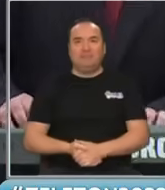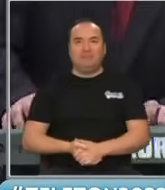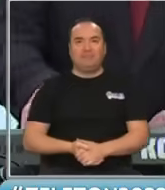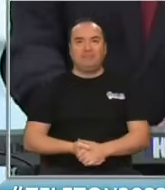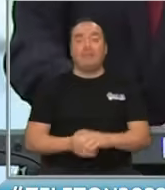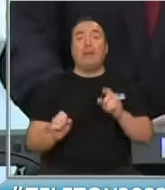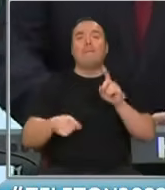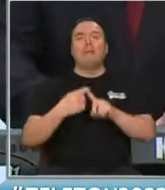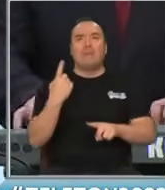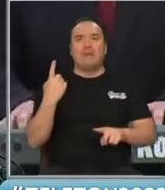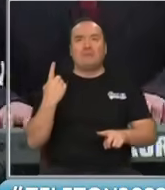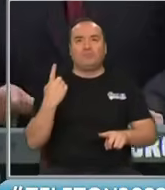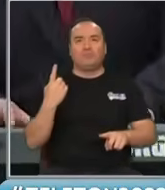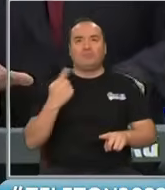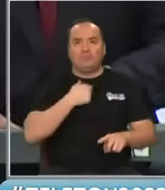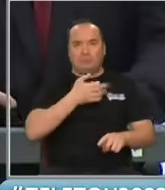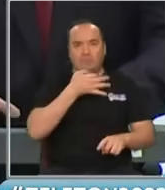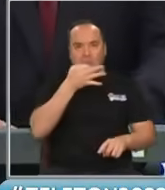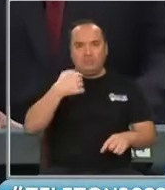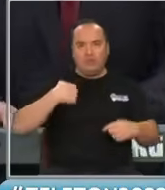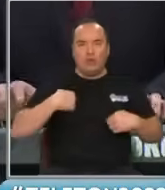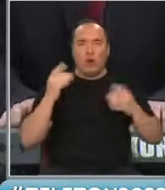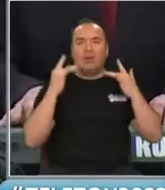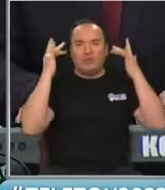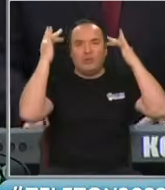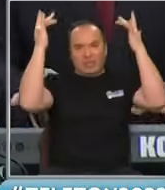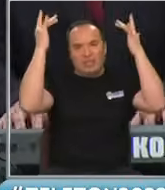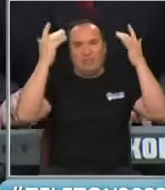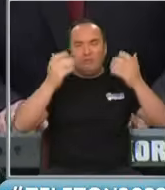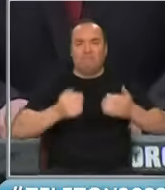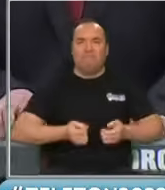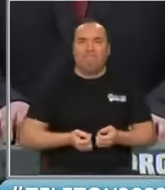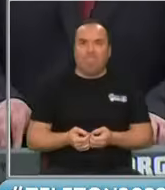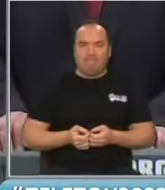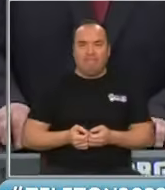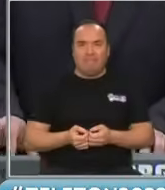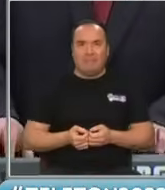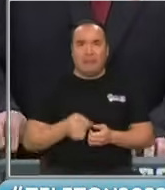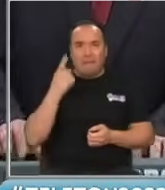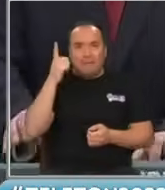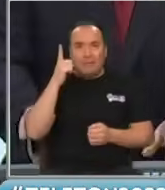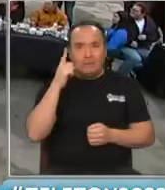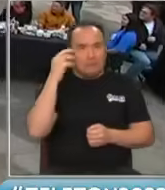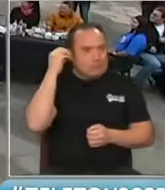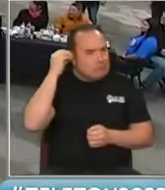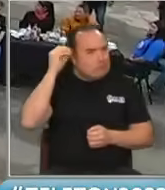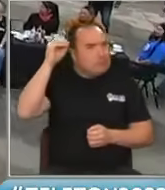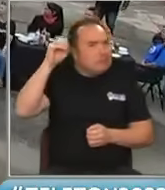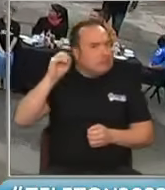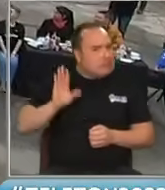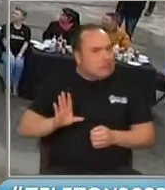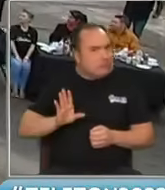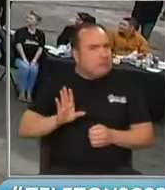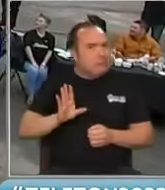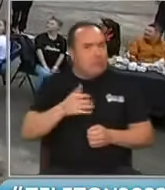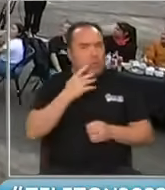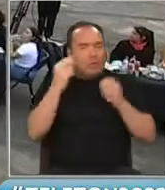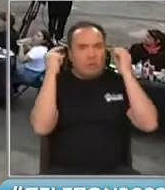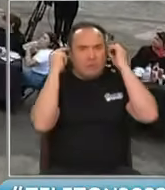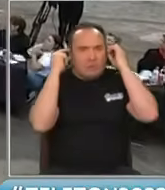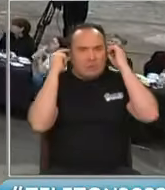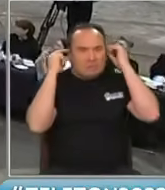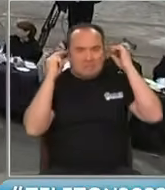En primer lugar, quiero decirle que estoy muy contento. Pero me voy a tener que sacar por lo menos uno de los fonos,